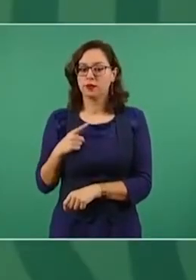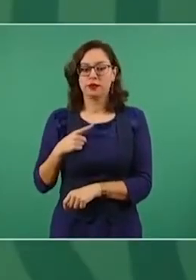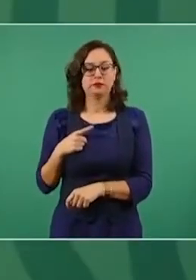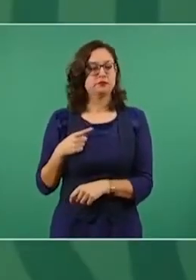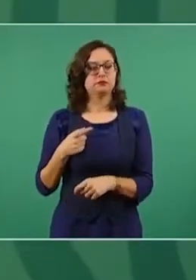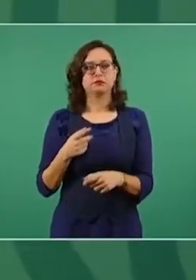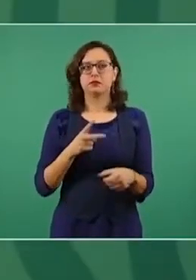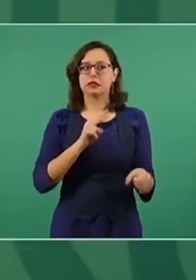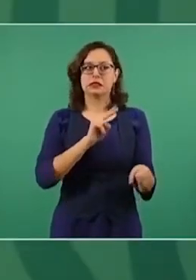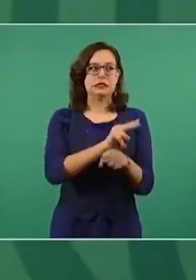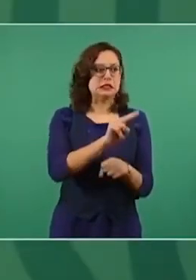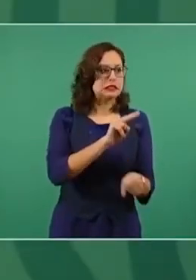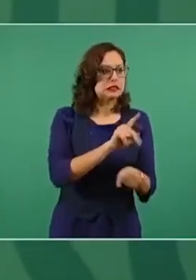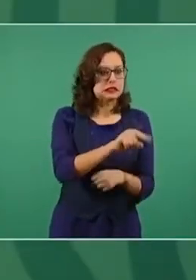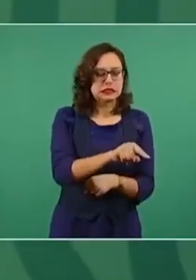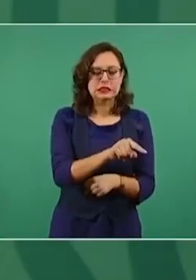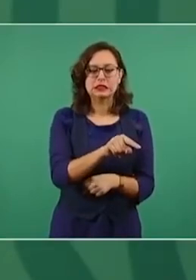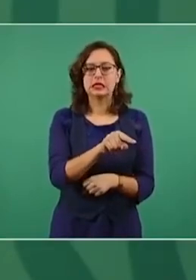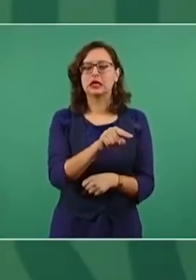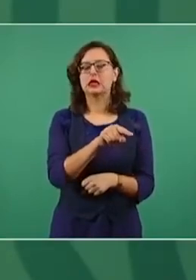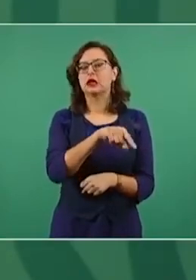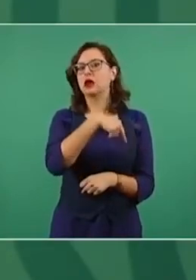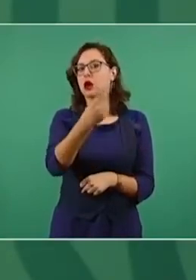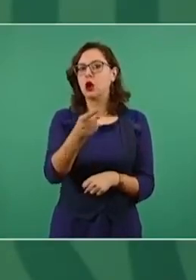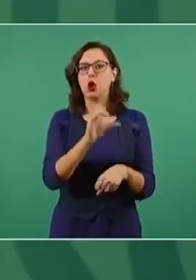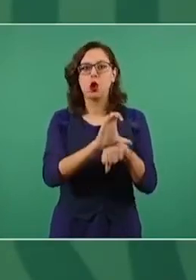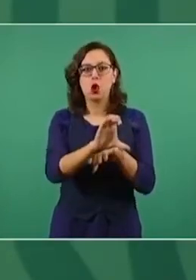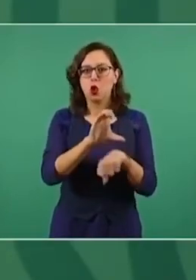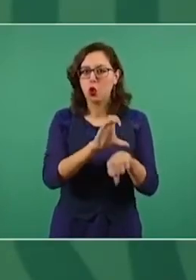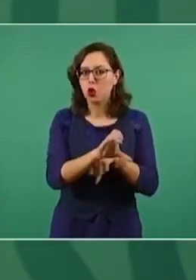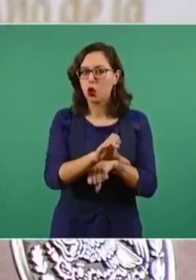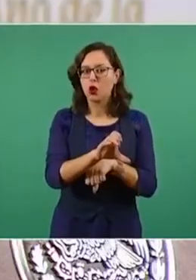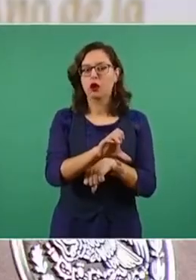ni en Nicaragua, ni en Colombia,